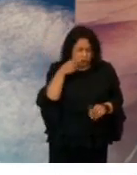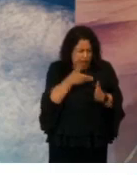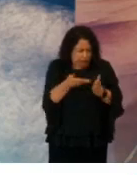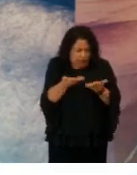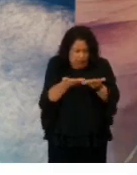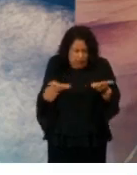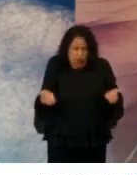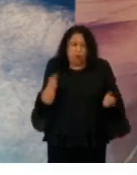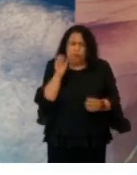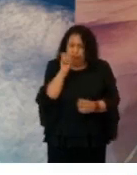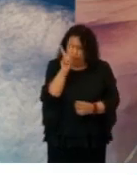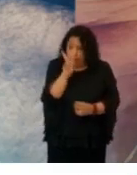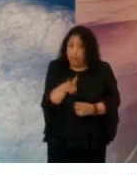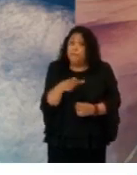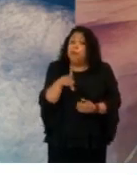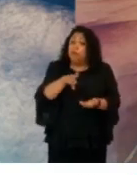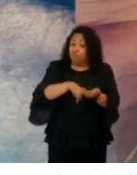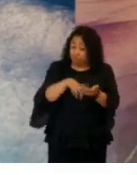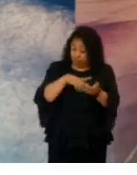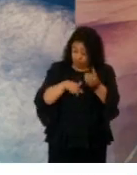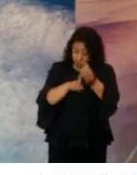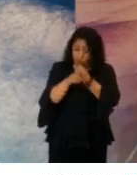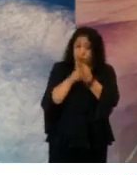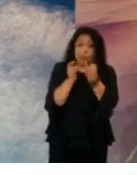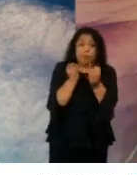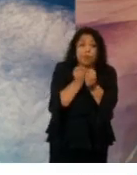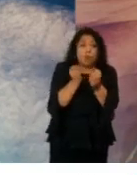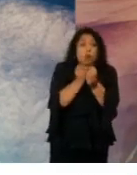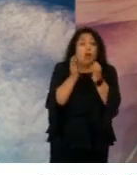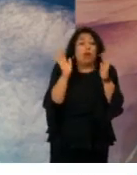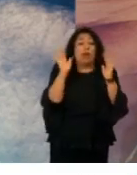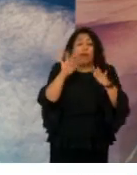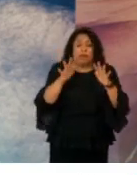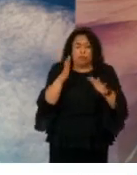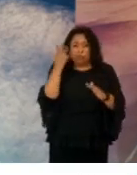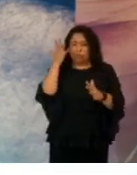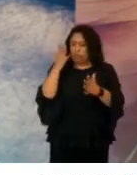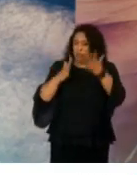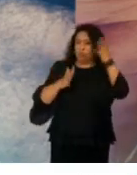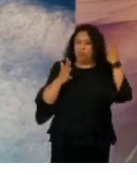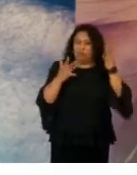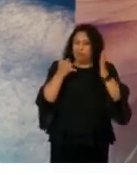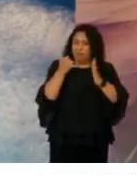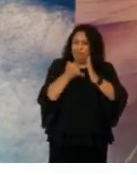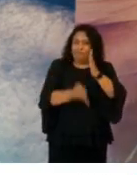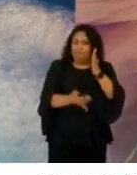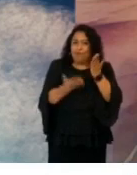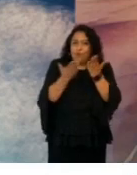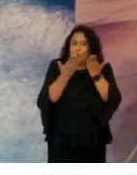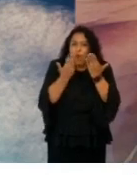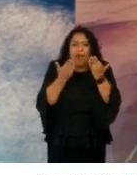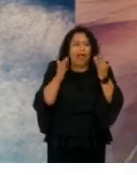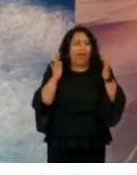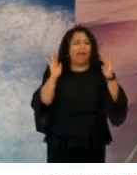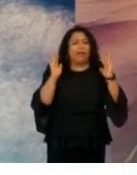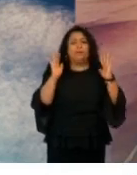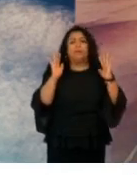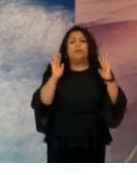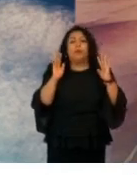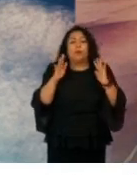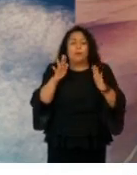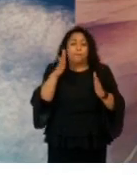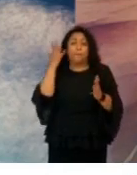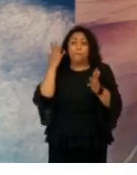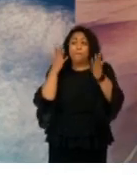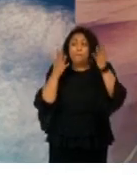época, pero tiene sus problemas, porque cuando uno es muy veloz no es profundo, o en otras palabras, cuando uno no es